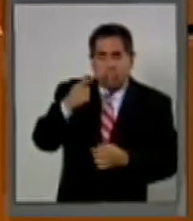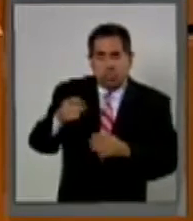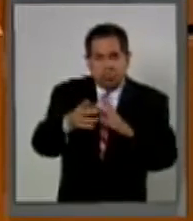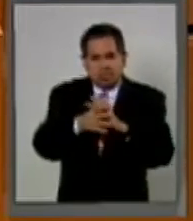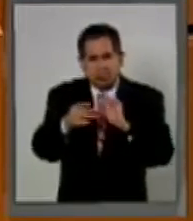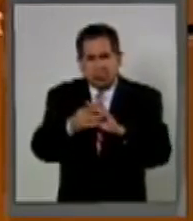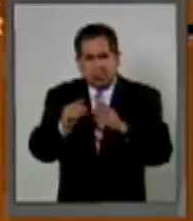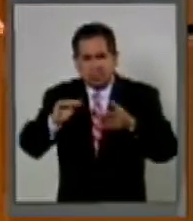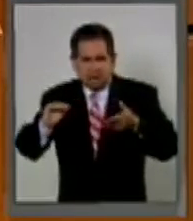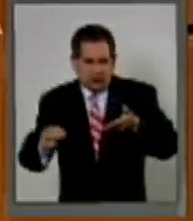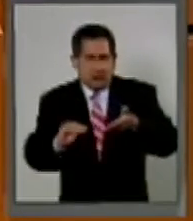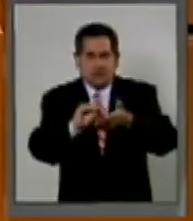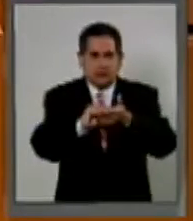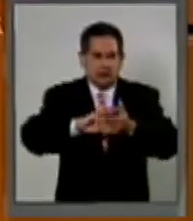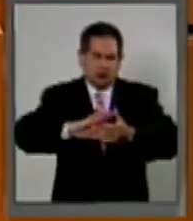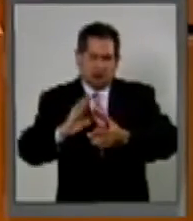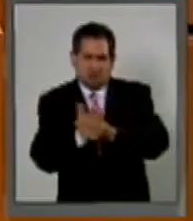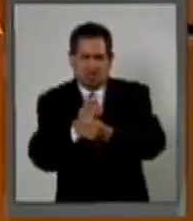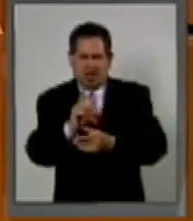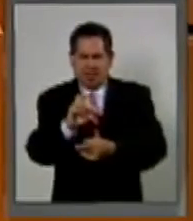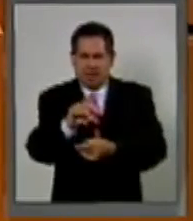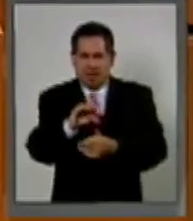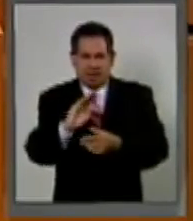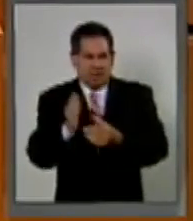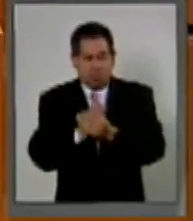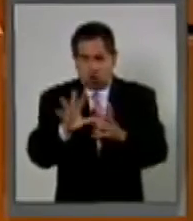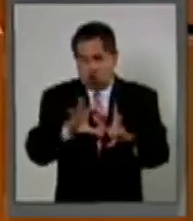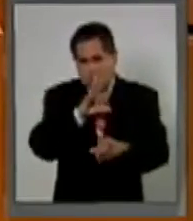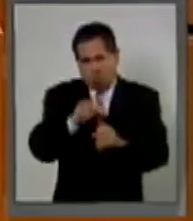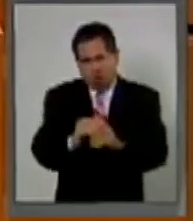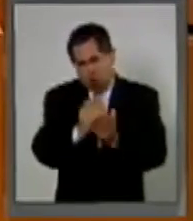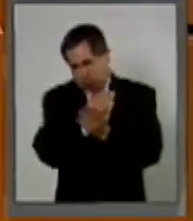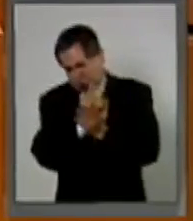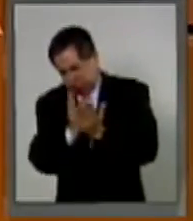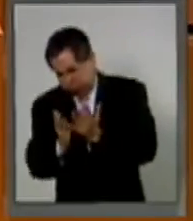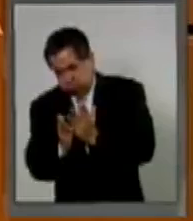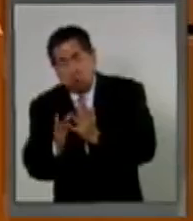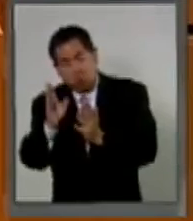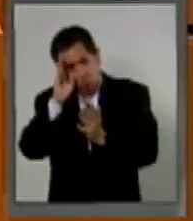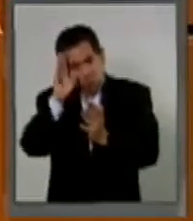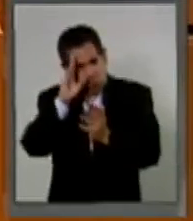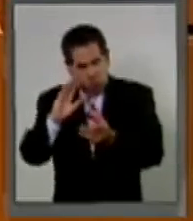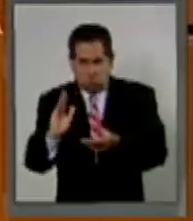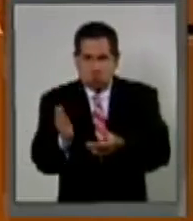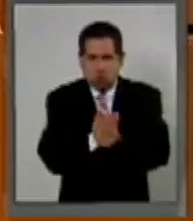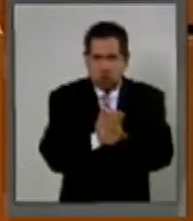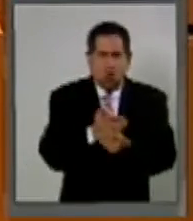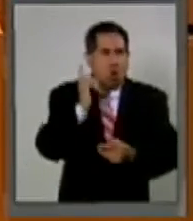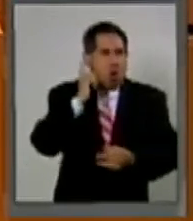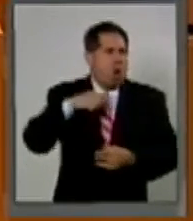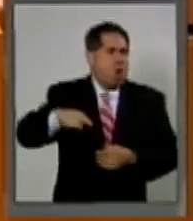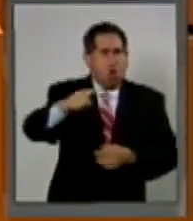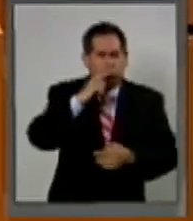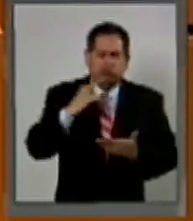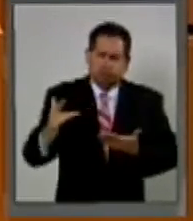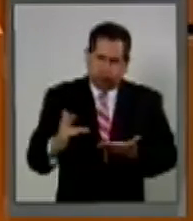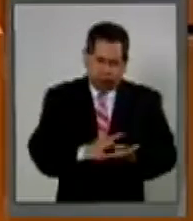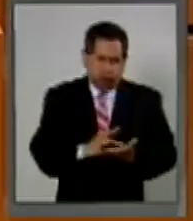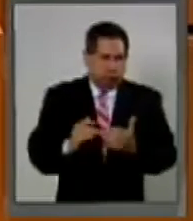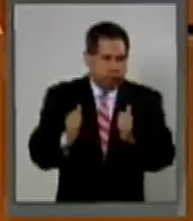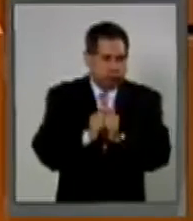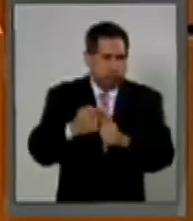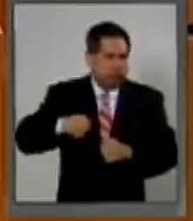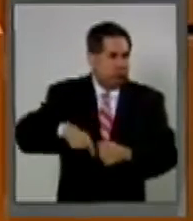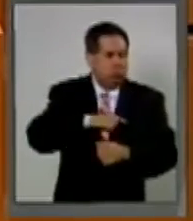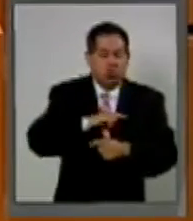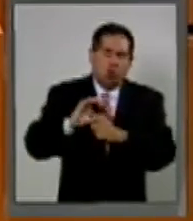pudiese insertarse en el diálogo de los debates, la iniciativa en su conjunto que he presentado, espero contar con el apoyo no solamente de